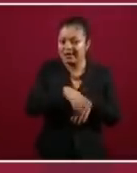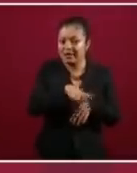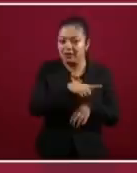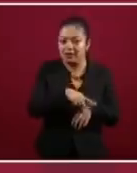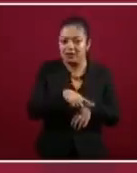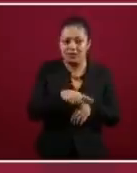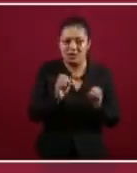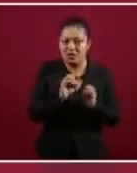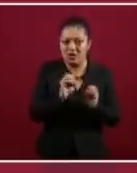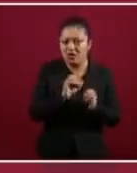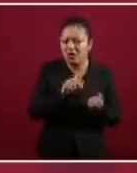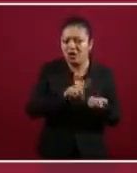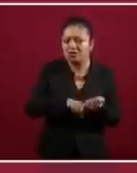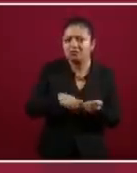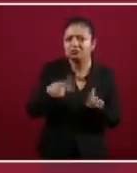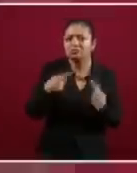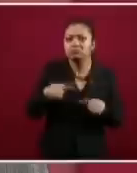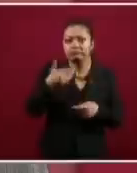no,